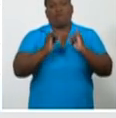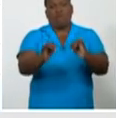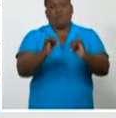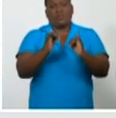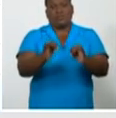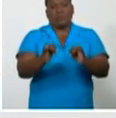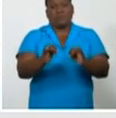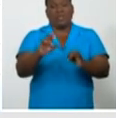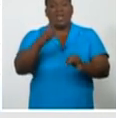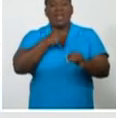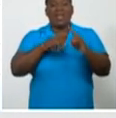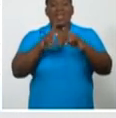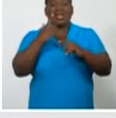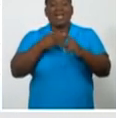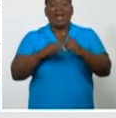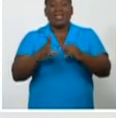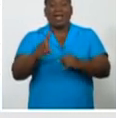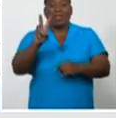letalidad del